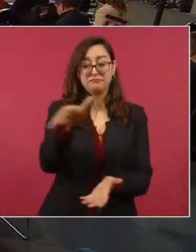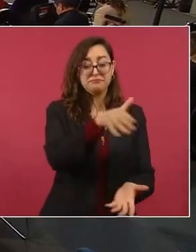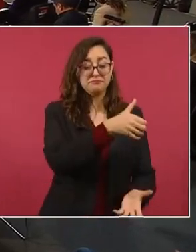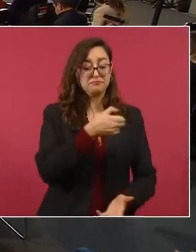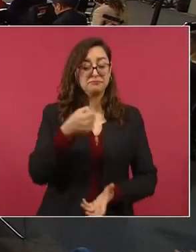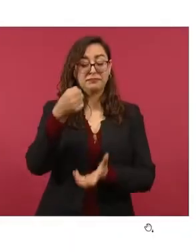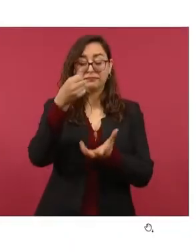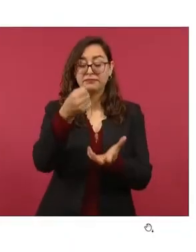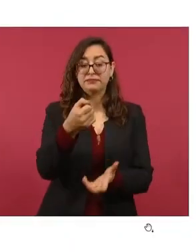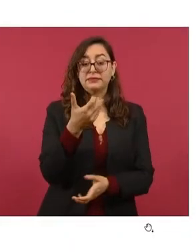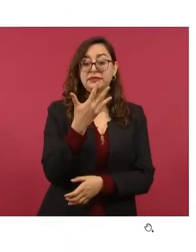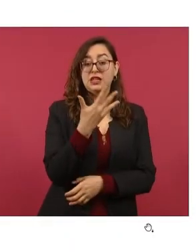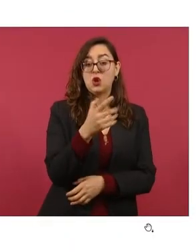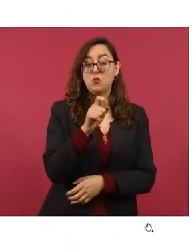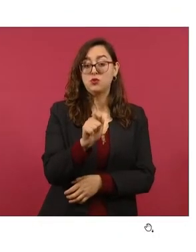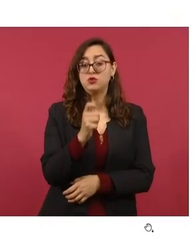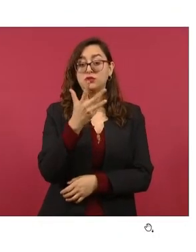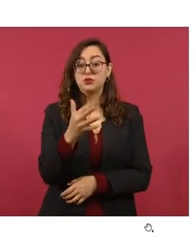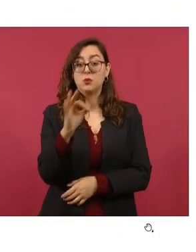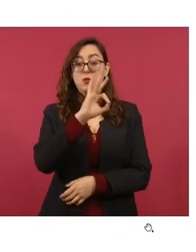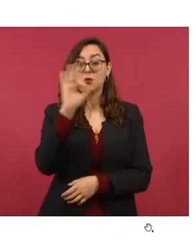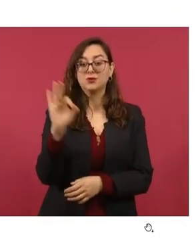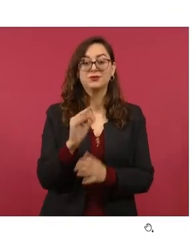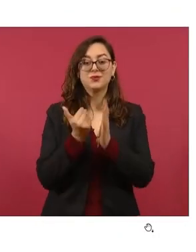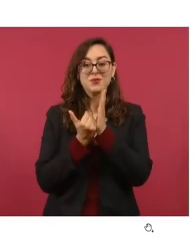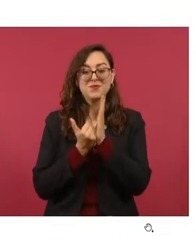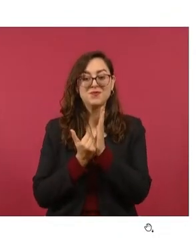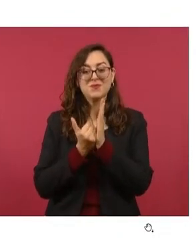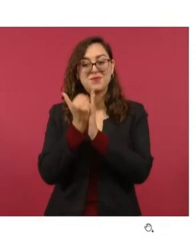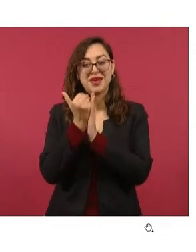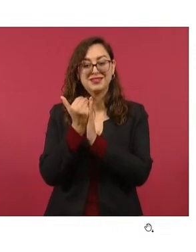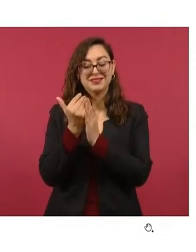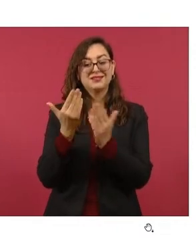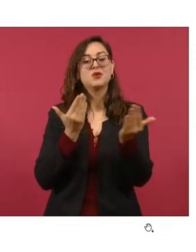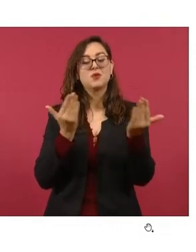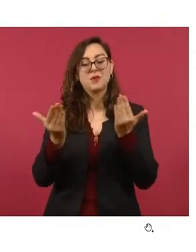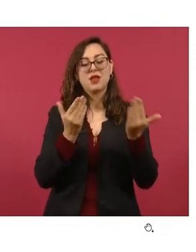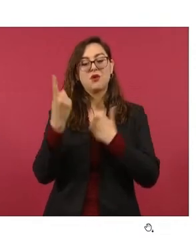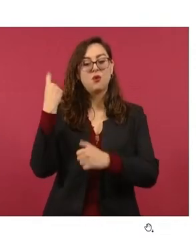5.5% en términos reales de aumento con relación al año pasado,